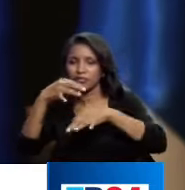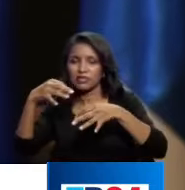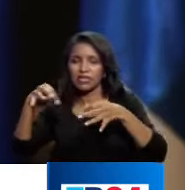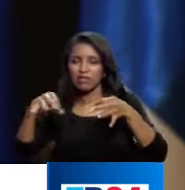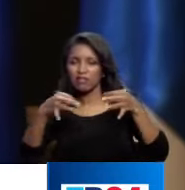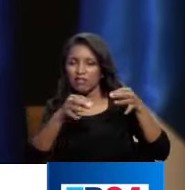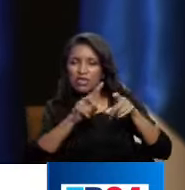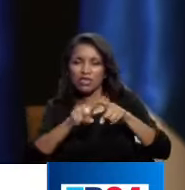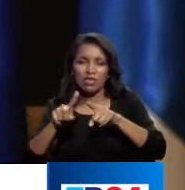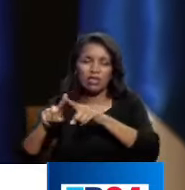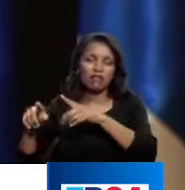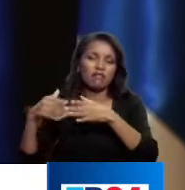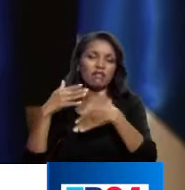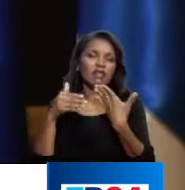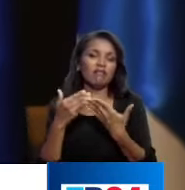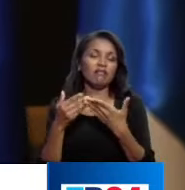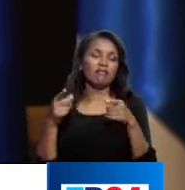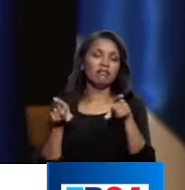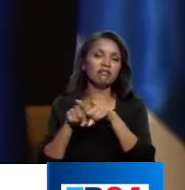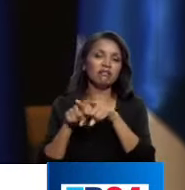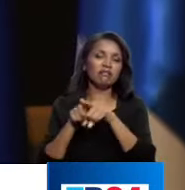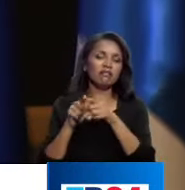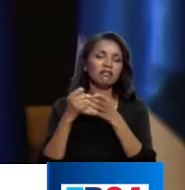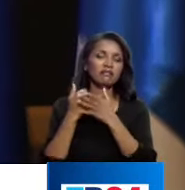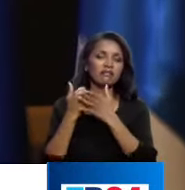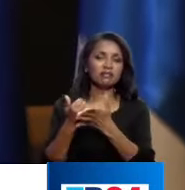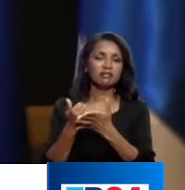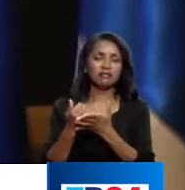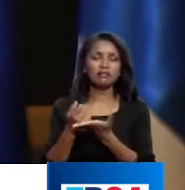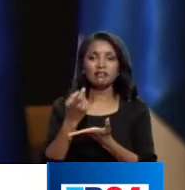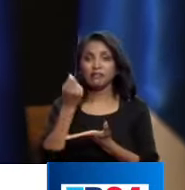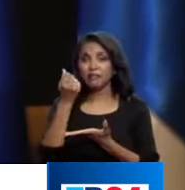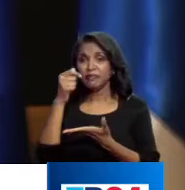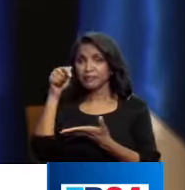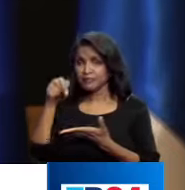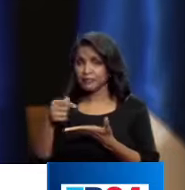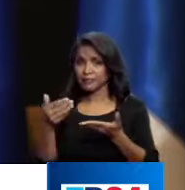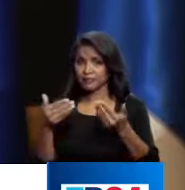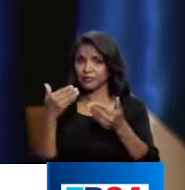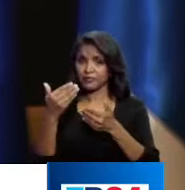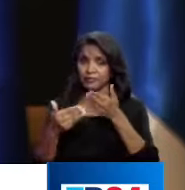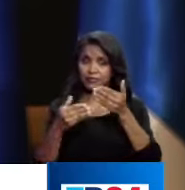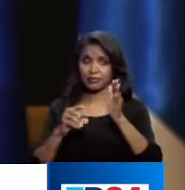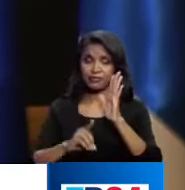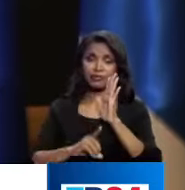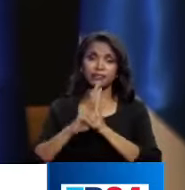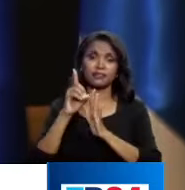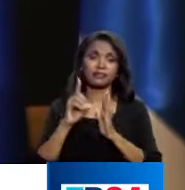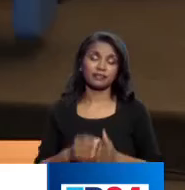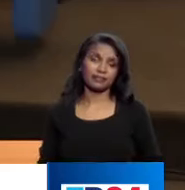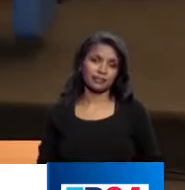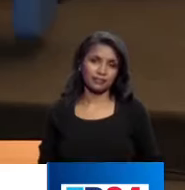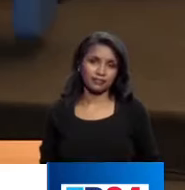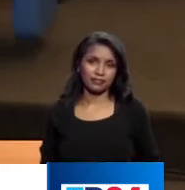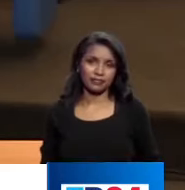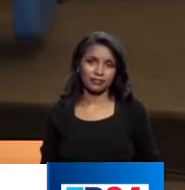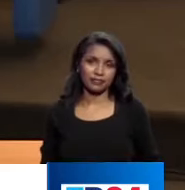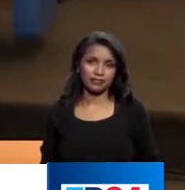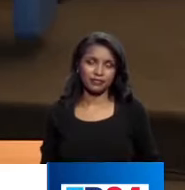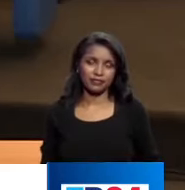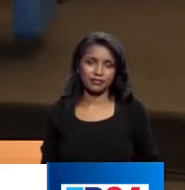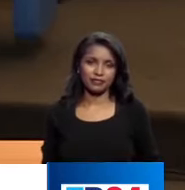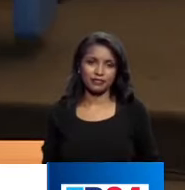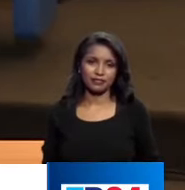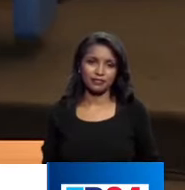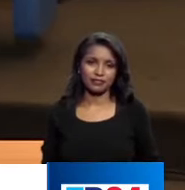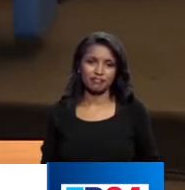construir estos proyectos que acabo de mencionar, para que la economía se dinamice, para que haya inyección.